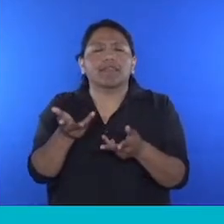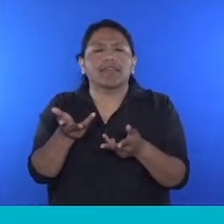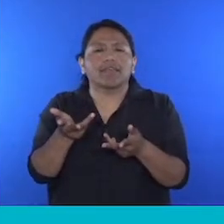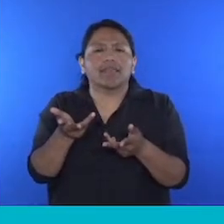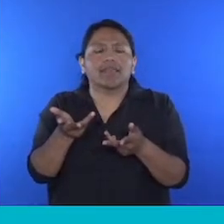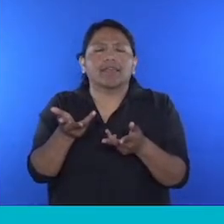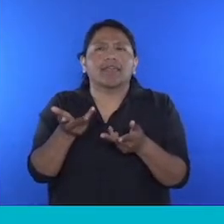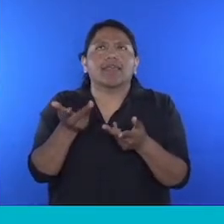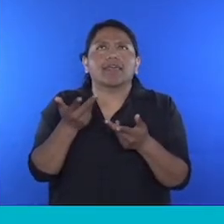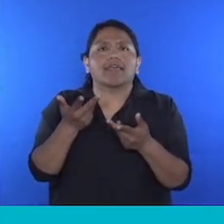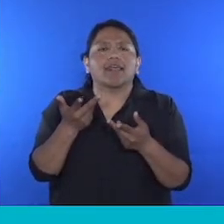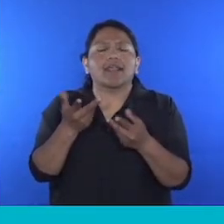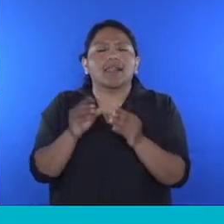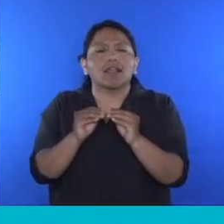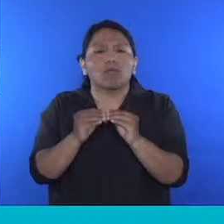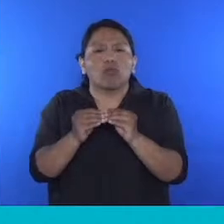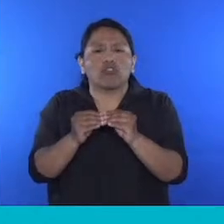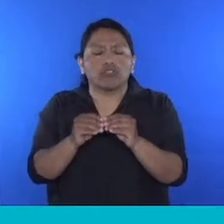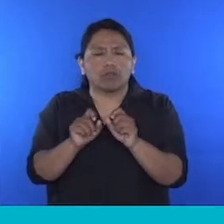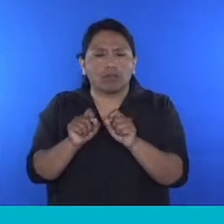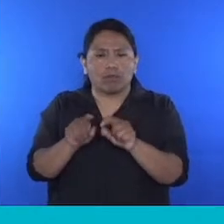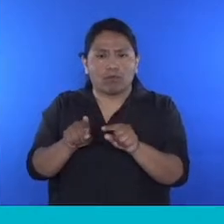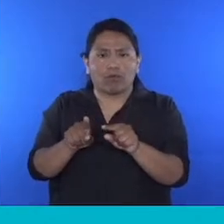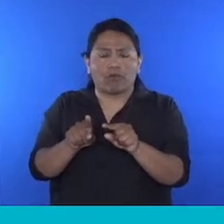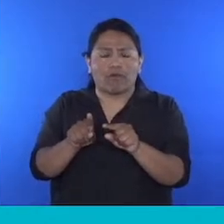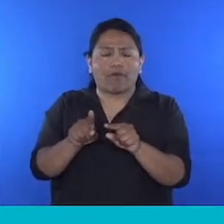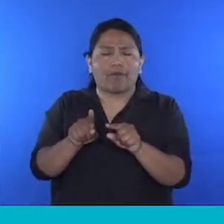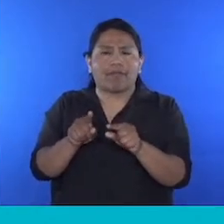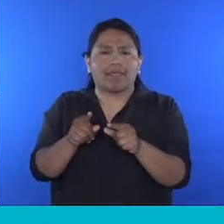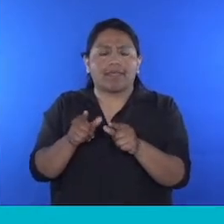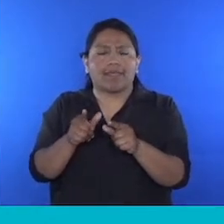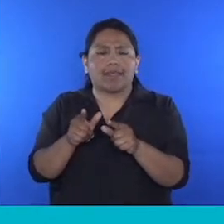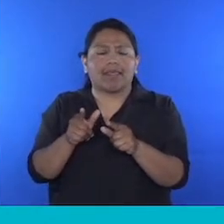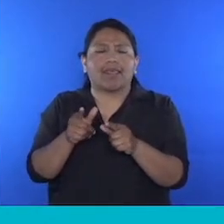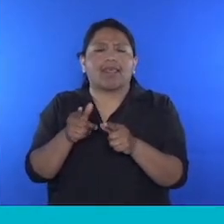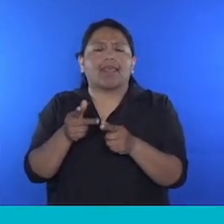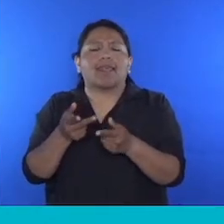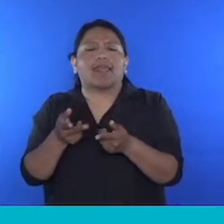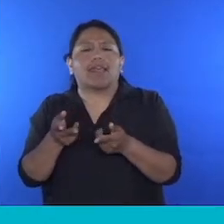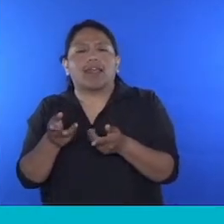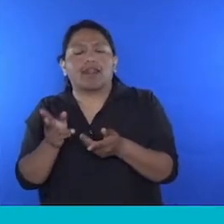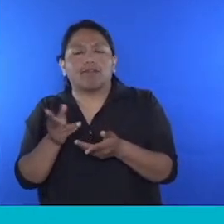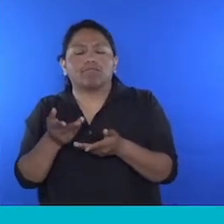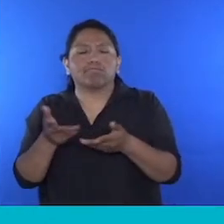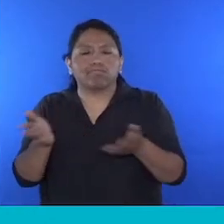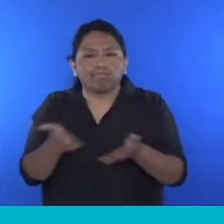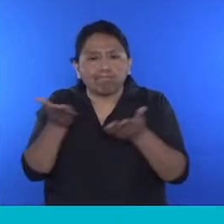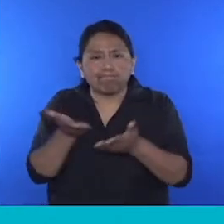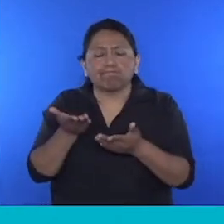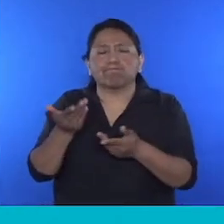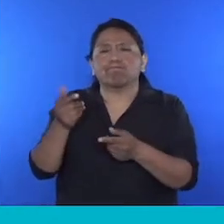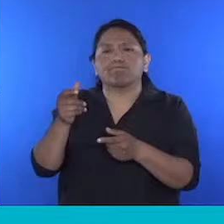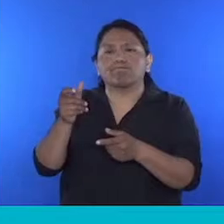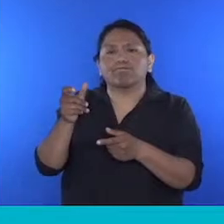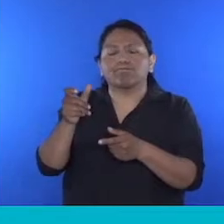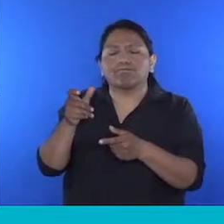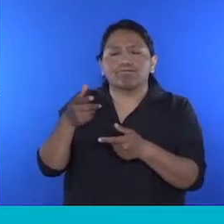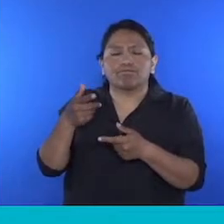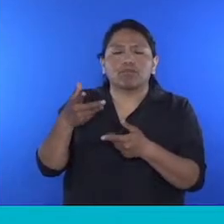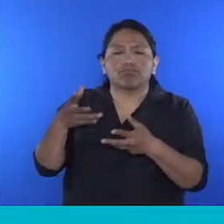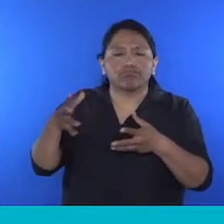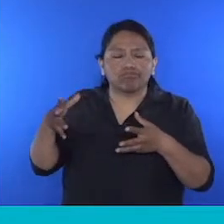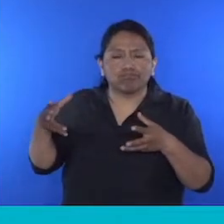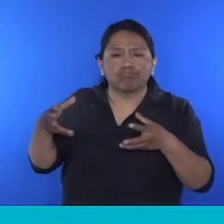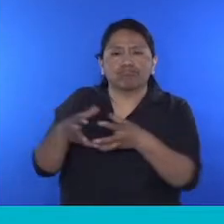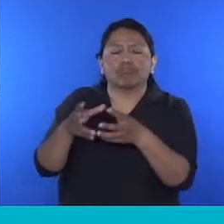las motivaciones de orden reeleccionistas que empujaron una oleada